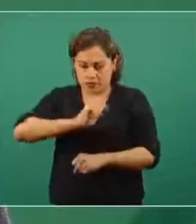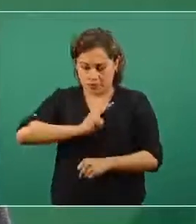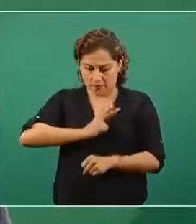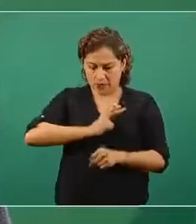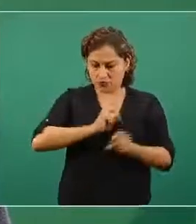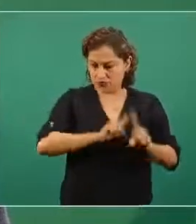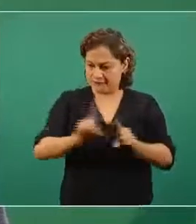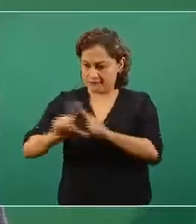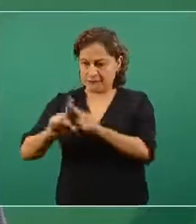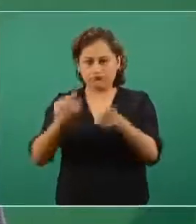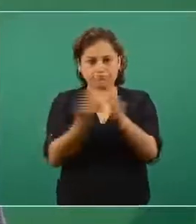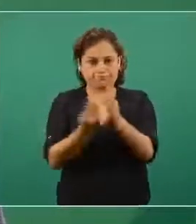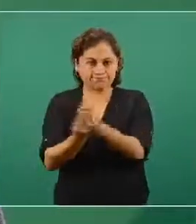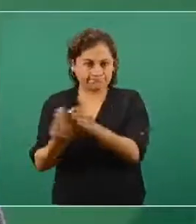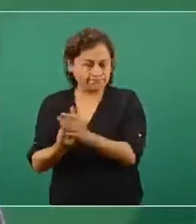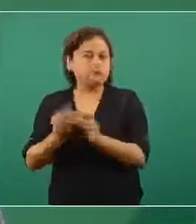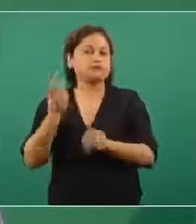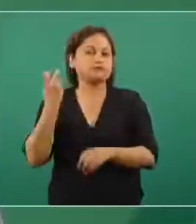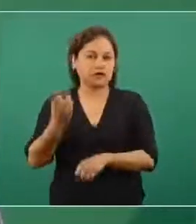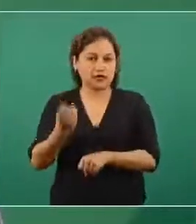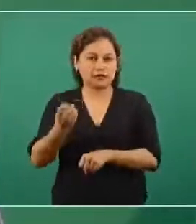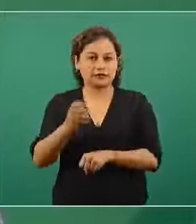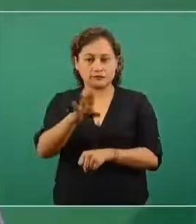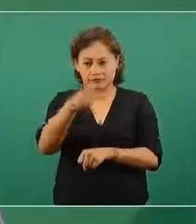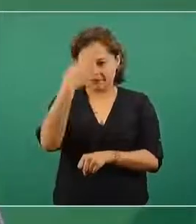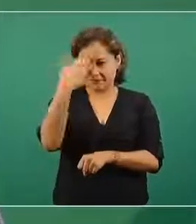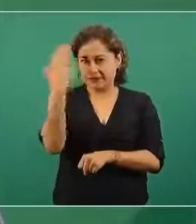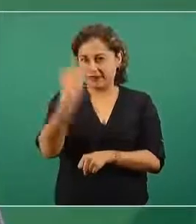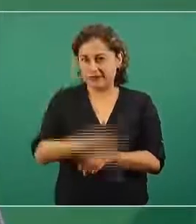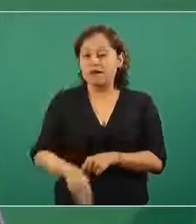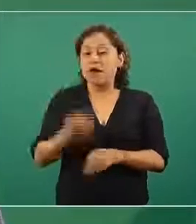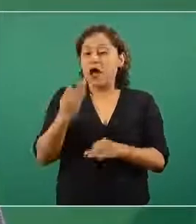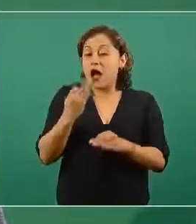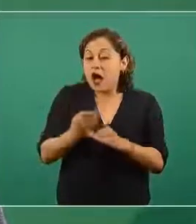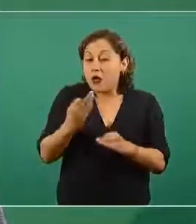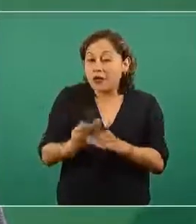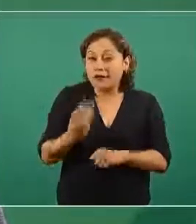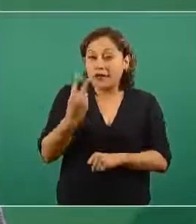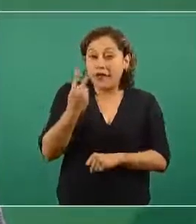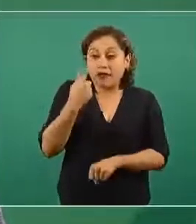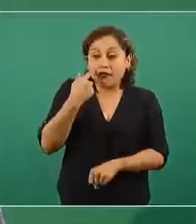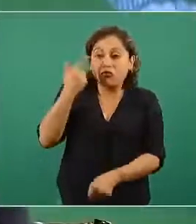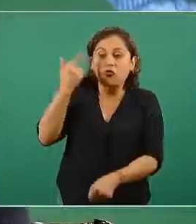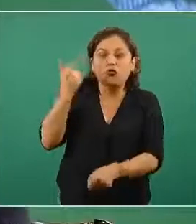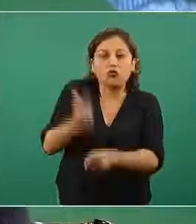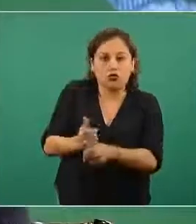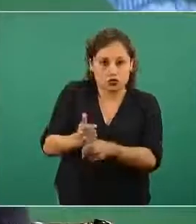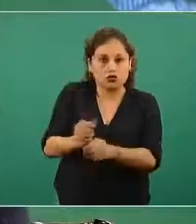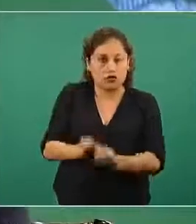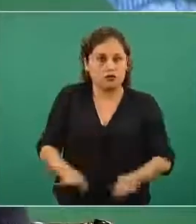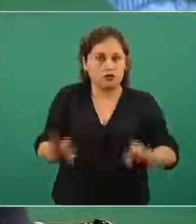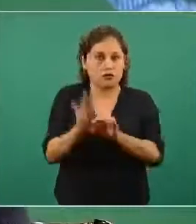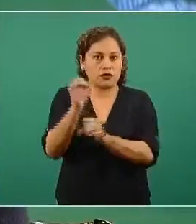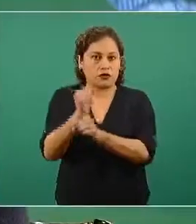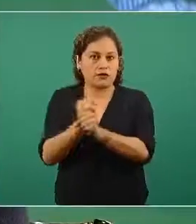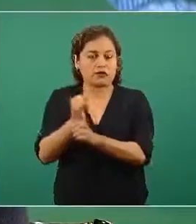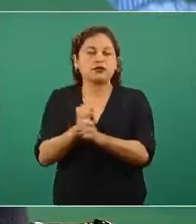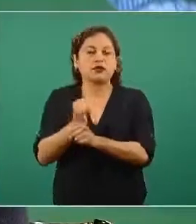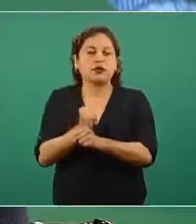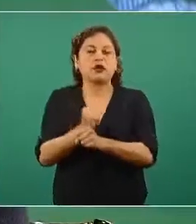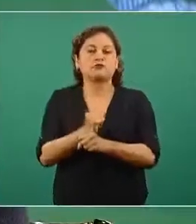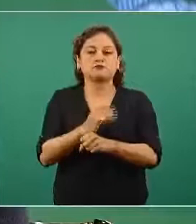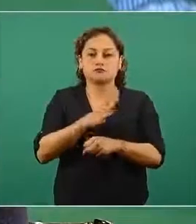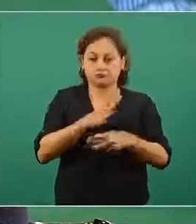hay básicamente dos variantes que son las de interés internacional. La primera